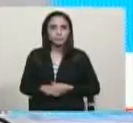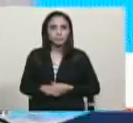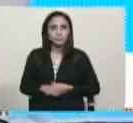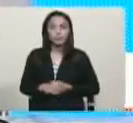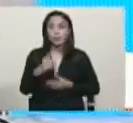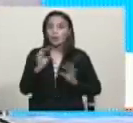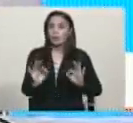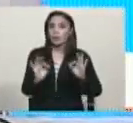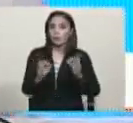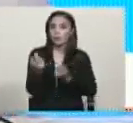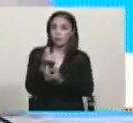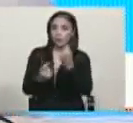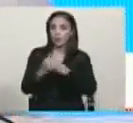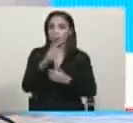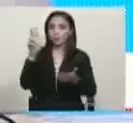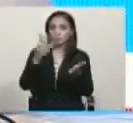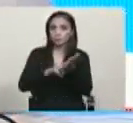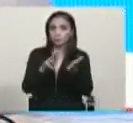Tremenda inversión